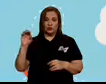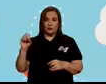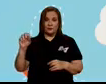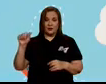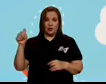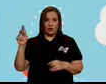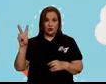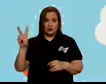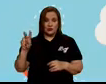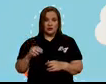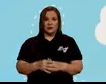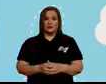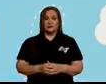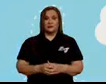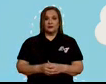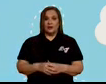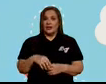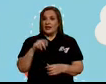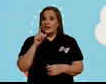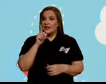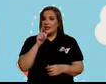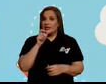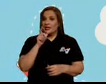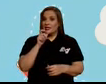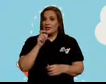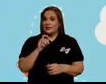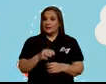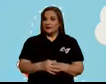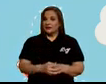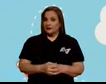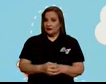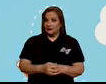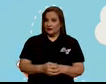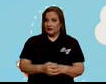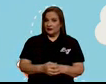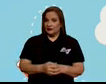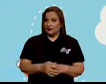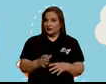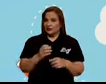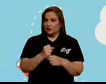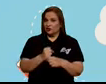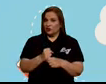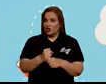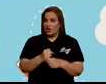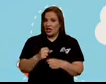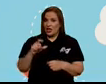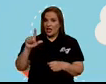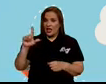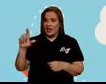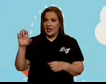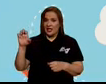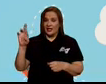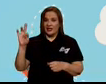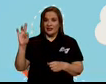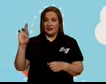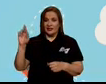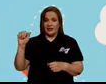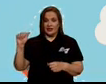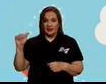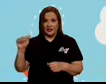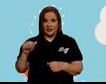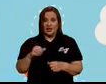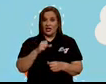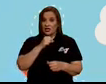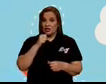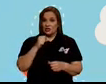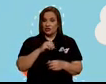tenemos a continuación quién fue aquellas personas que hicieron lo que fue la letra del himno nacional que fue